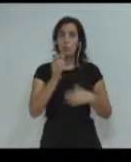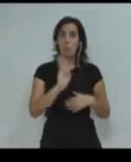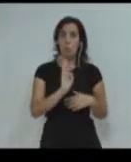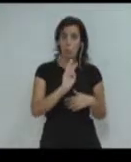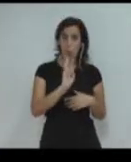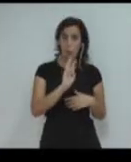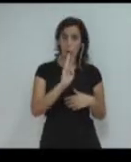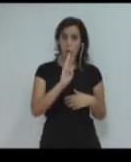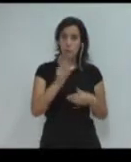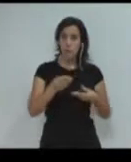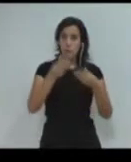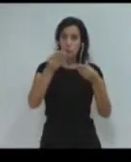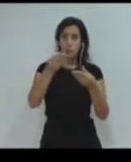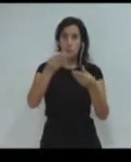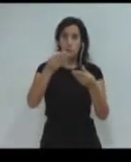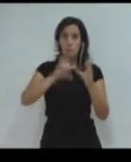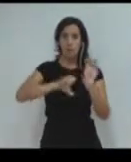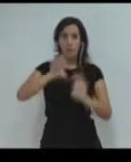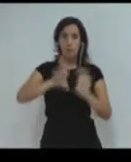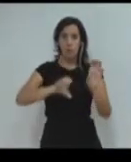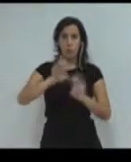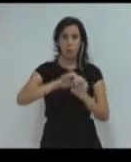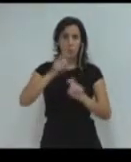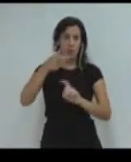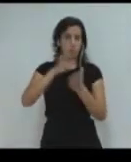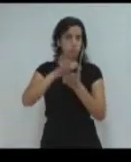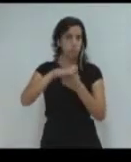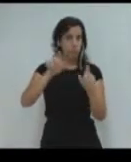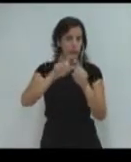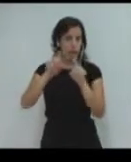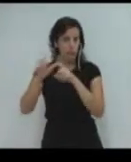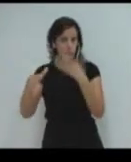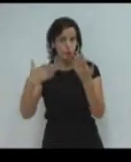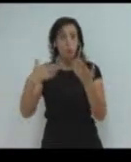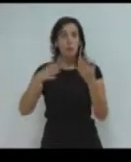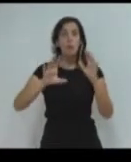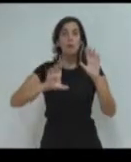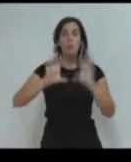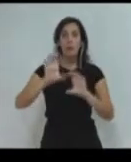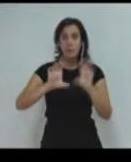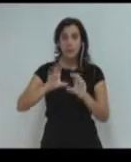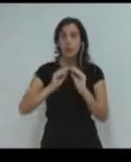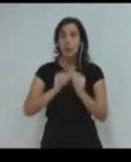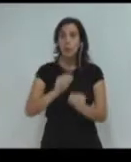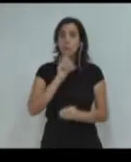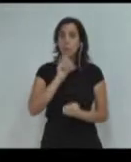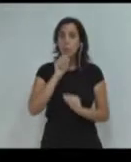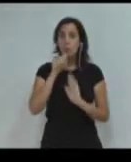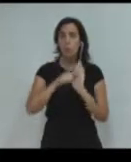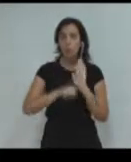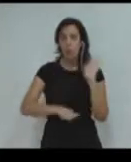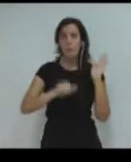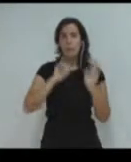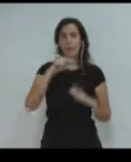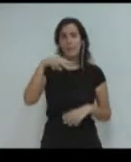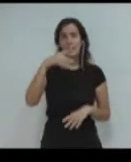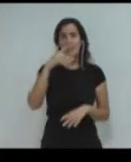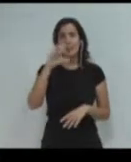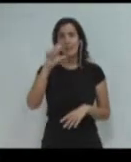al maquetador, o sea, si lo quieres hacer una edición. El maquetador lo hará en un programa, En InDesign o en